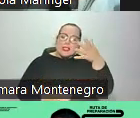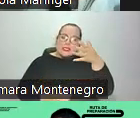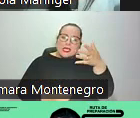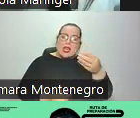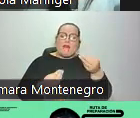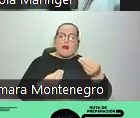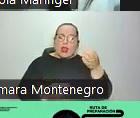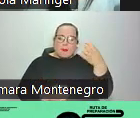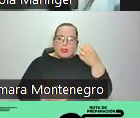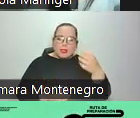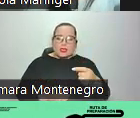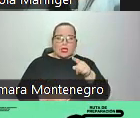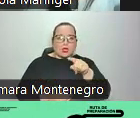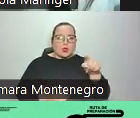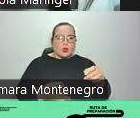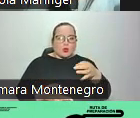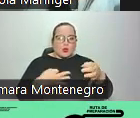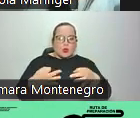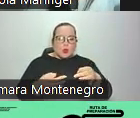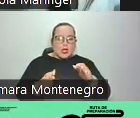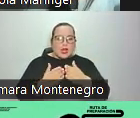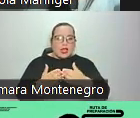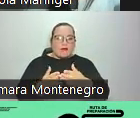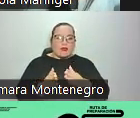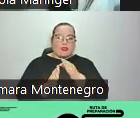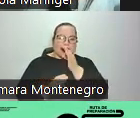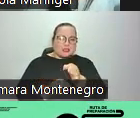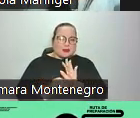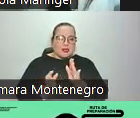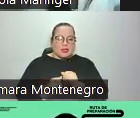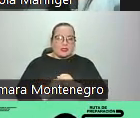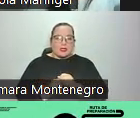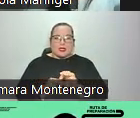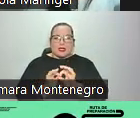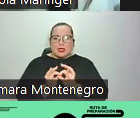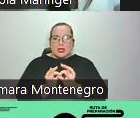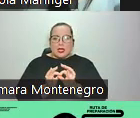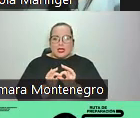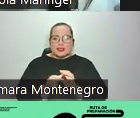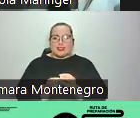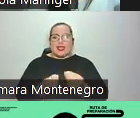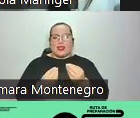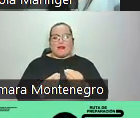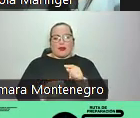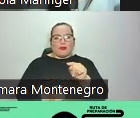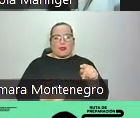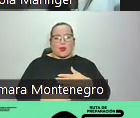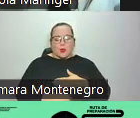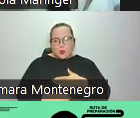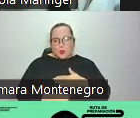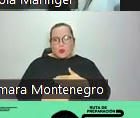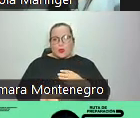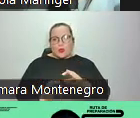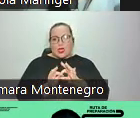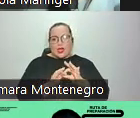aprendizaje. No juzgues a un libro, dice, parece, algo así. Gracias, qué bueno que les gustó. Gracias a